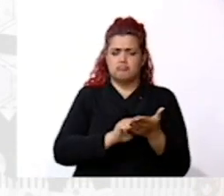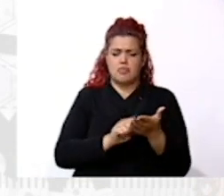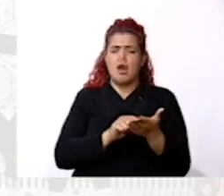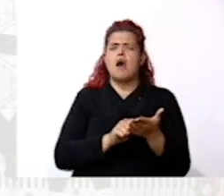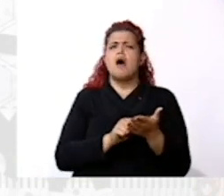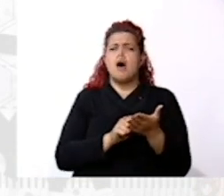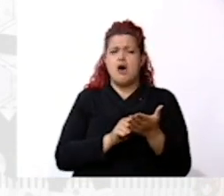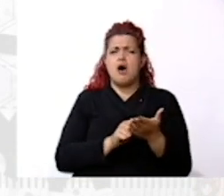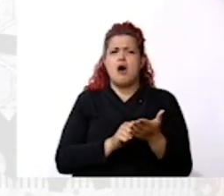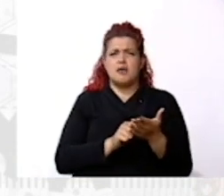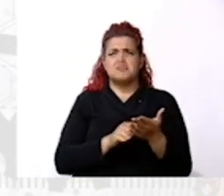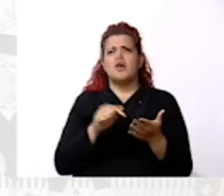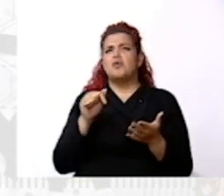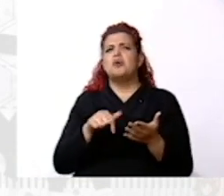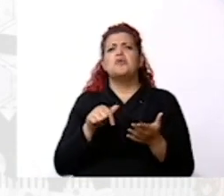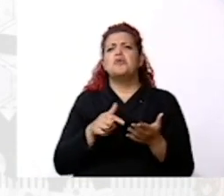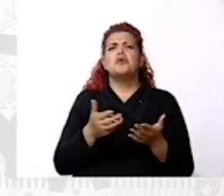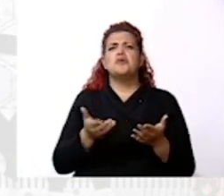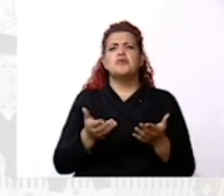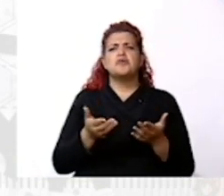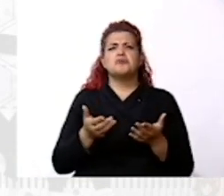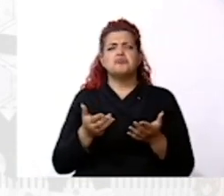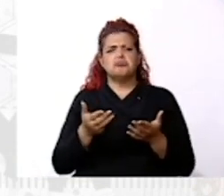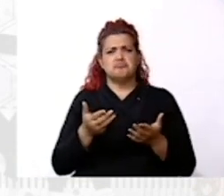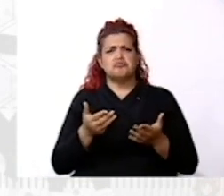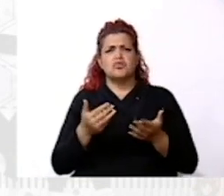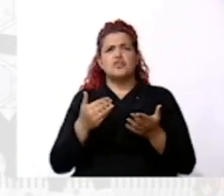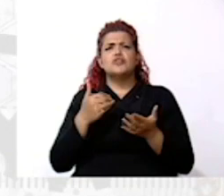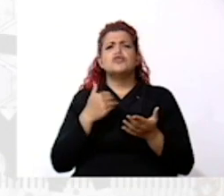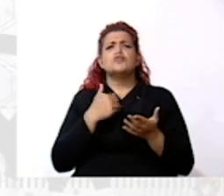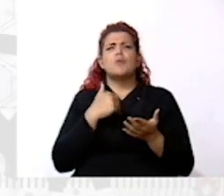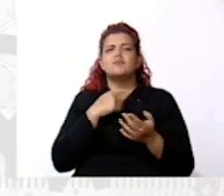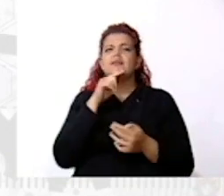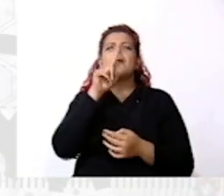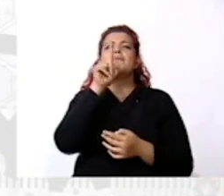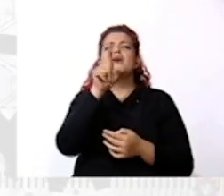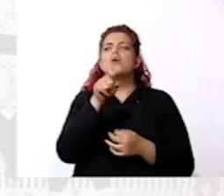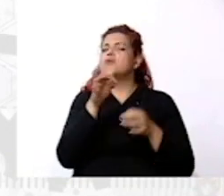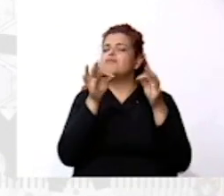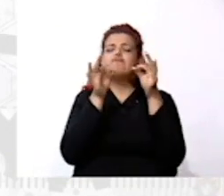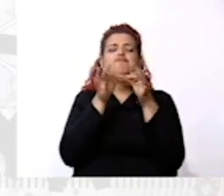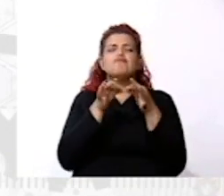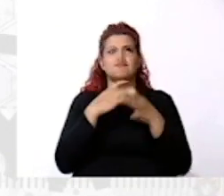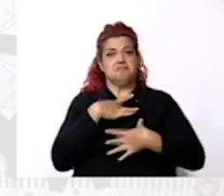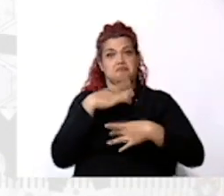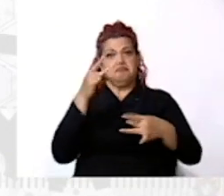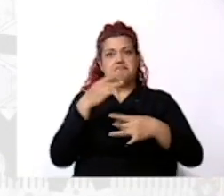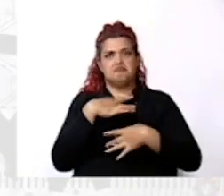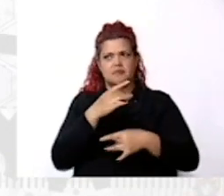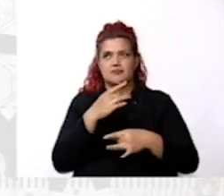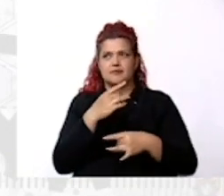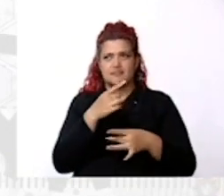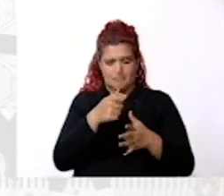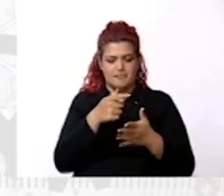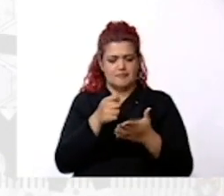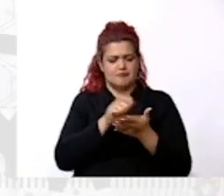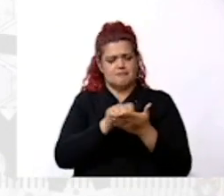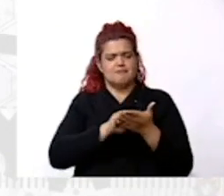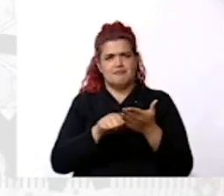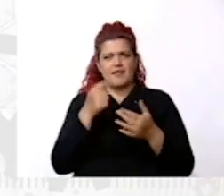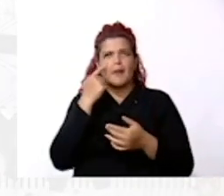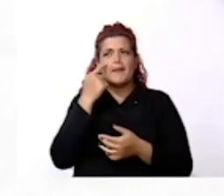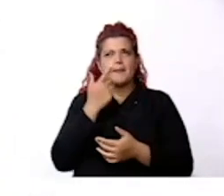anotaron. Pues hoy les tengo una pregunta muy interesante. Tomen nota,